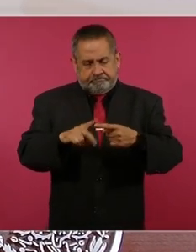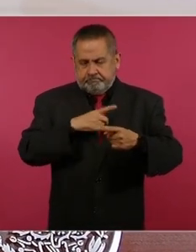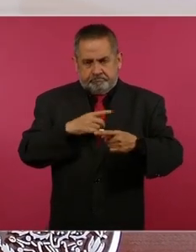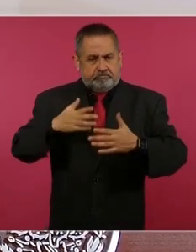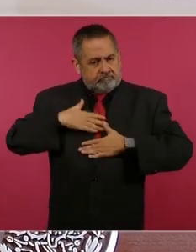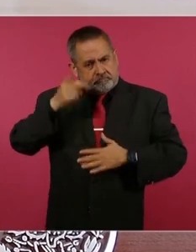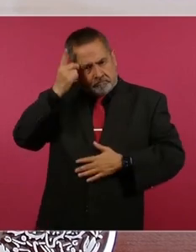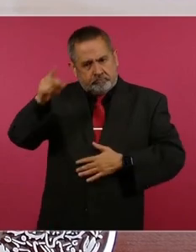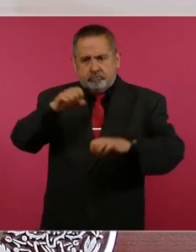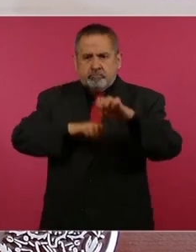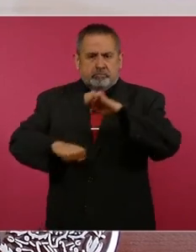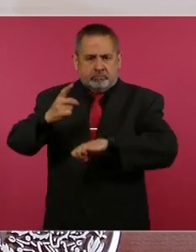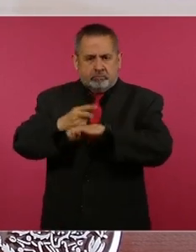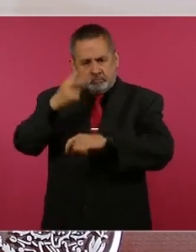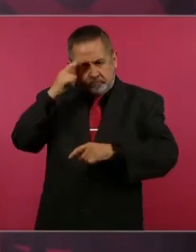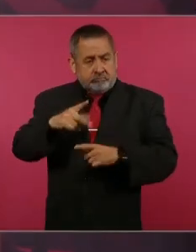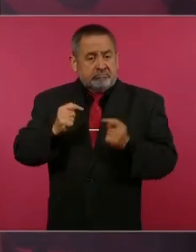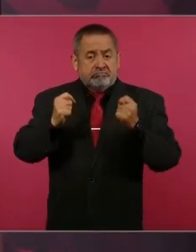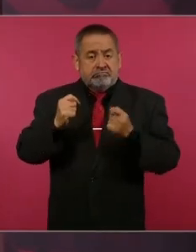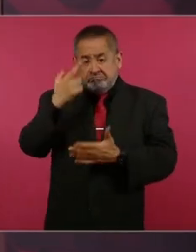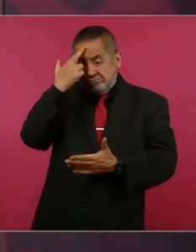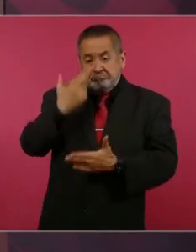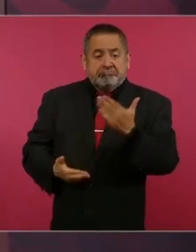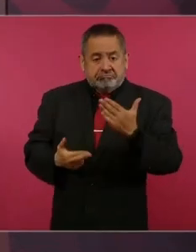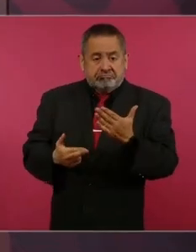nuestra embajada, violando